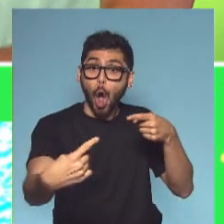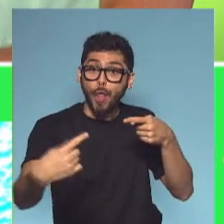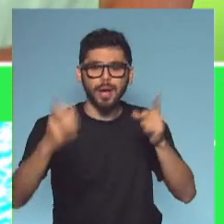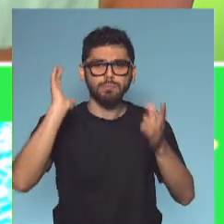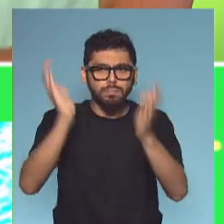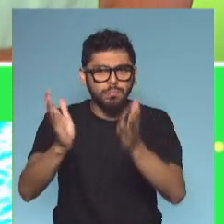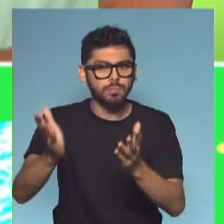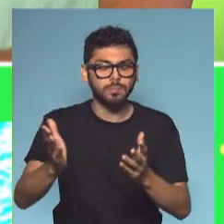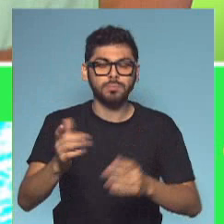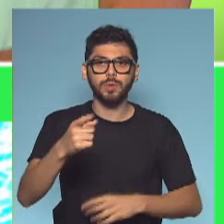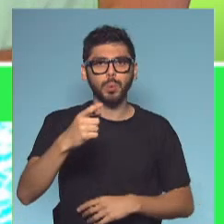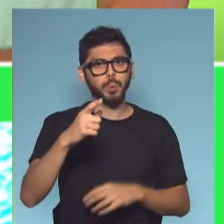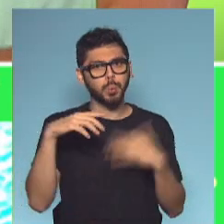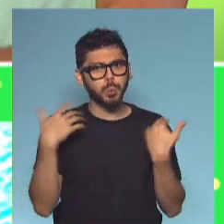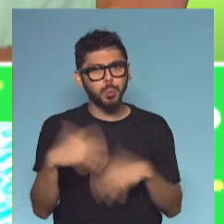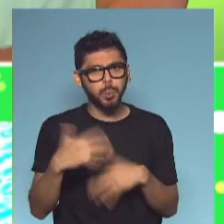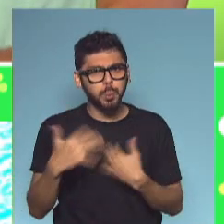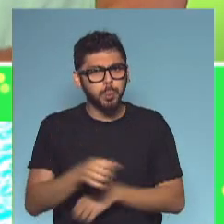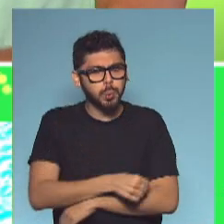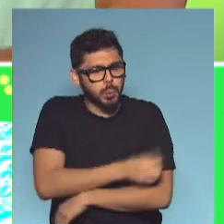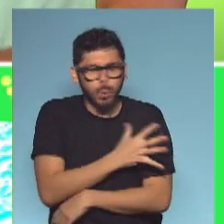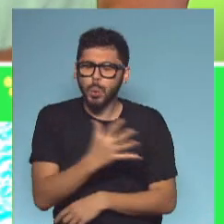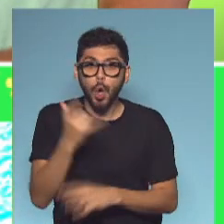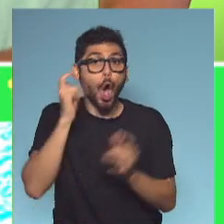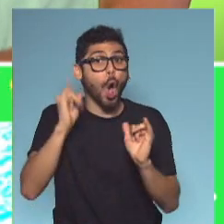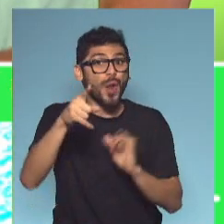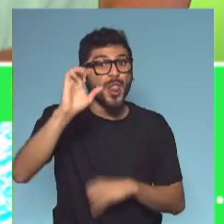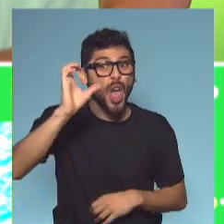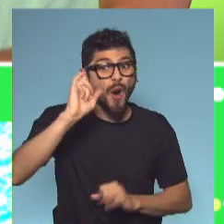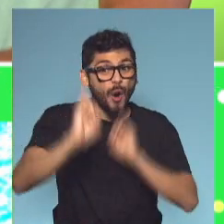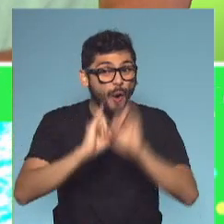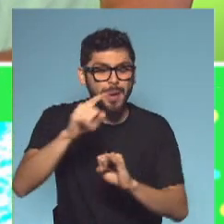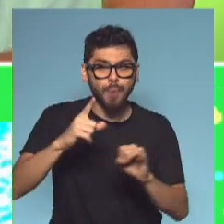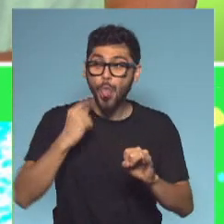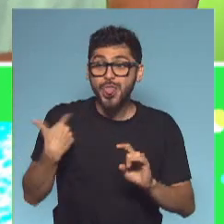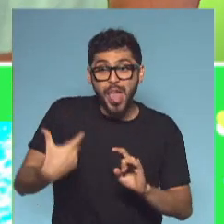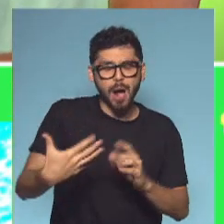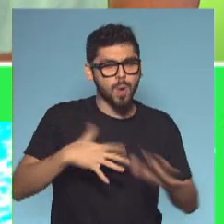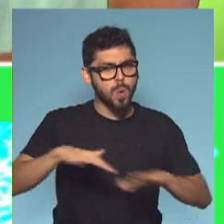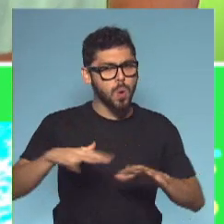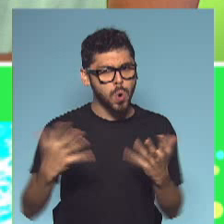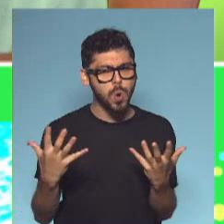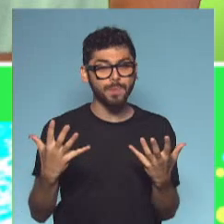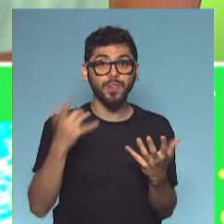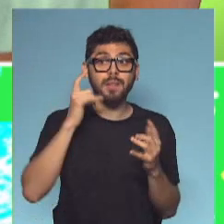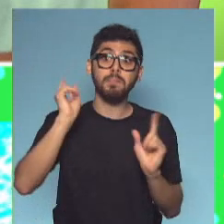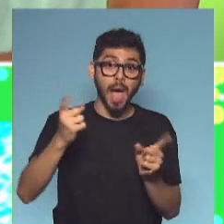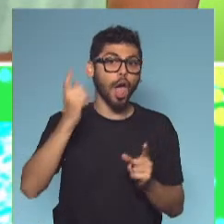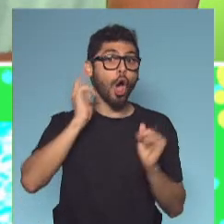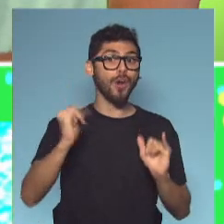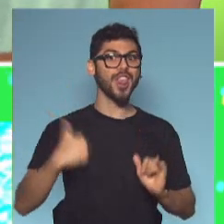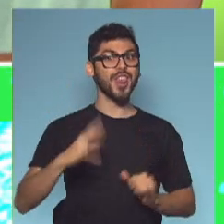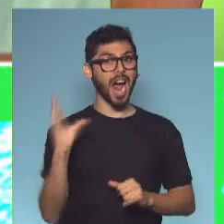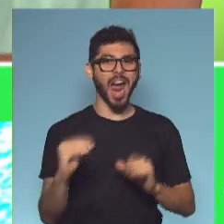los jóvenes de Colombia, en el medio de días muy fuertes y en estos momentos jóvenes de toda la República Argentina,